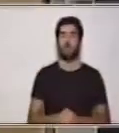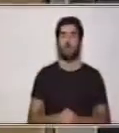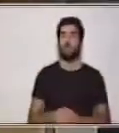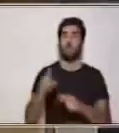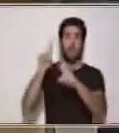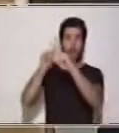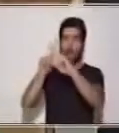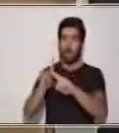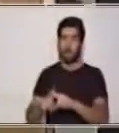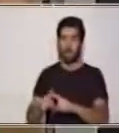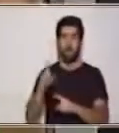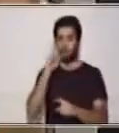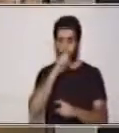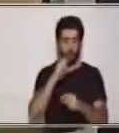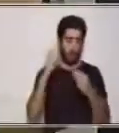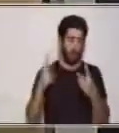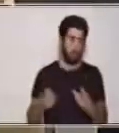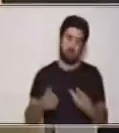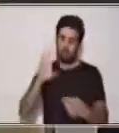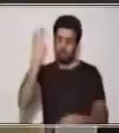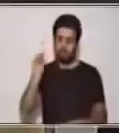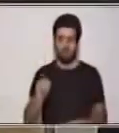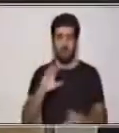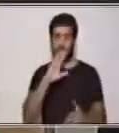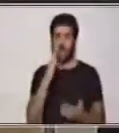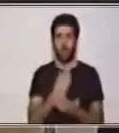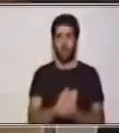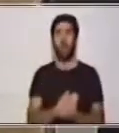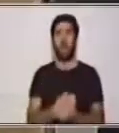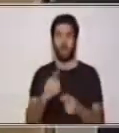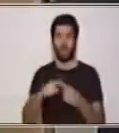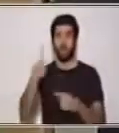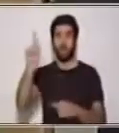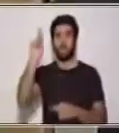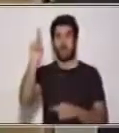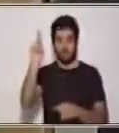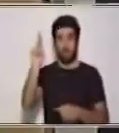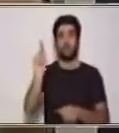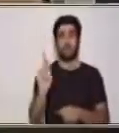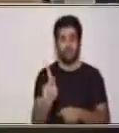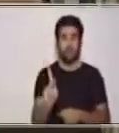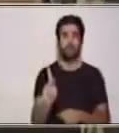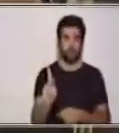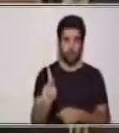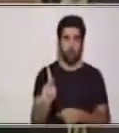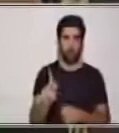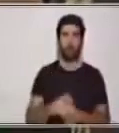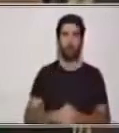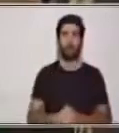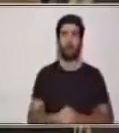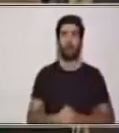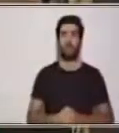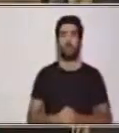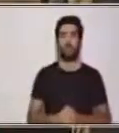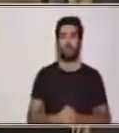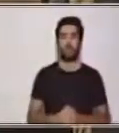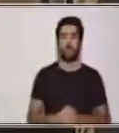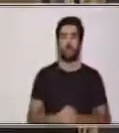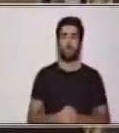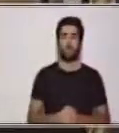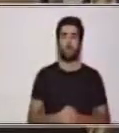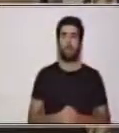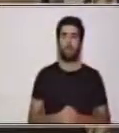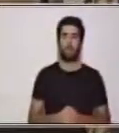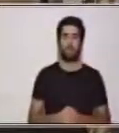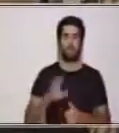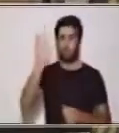no se repite abajo, así que ya no la incluimos. Y la Y se repite solamente con esta. Entonces,